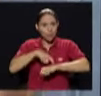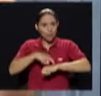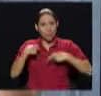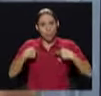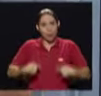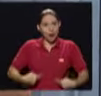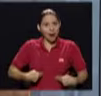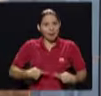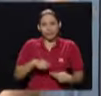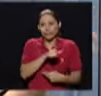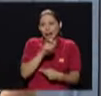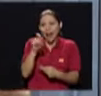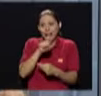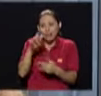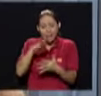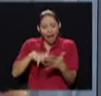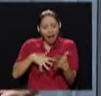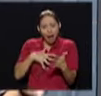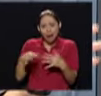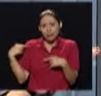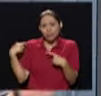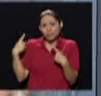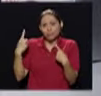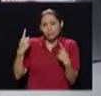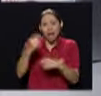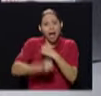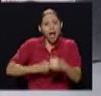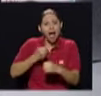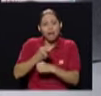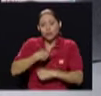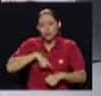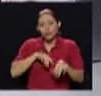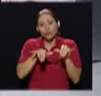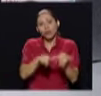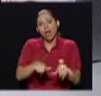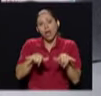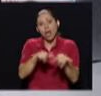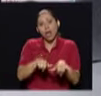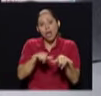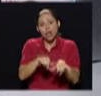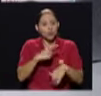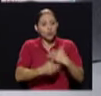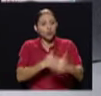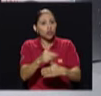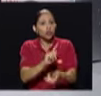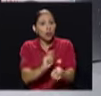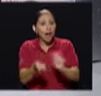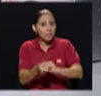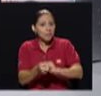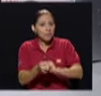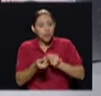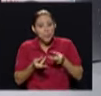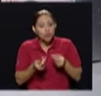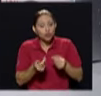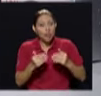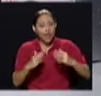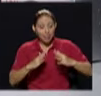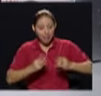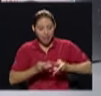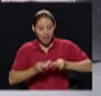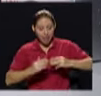calendario o en los miles o cientos de miles de años que podamos estar acá. Estos procesos prácticamente no cambian, la velocidad de las placas